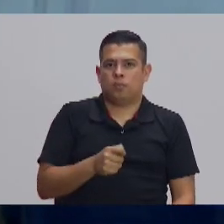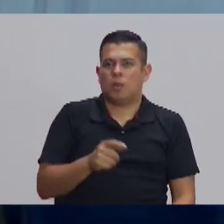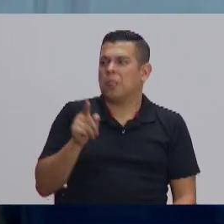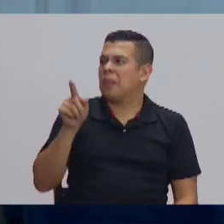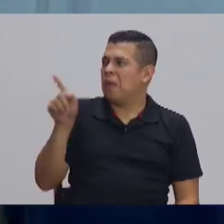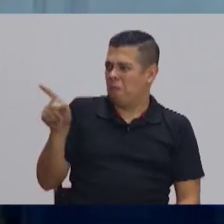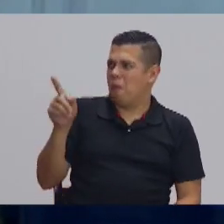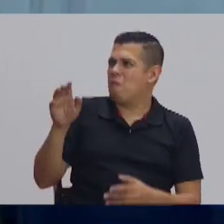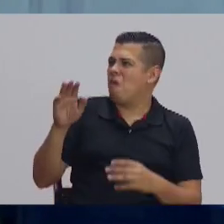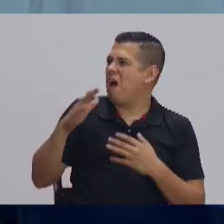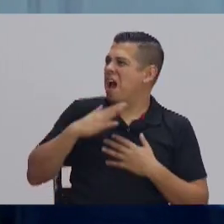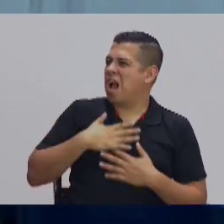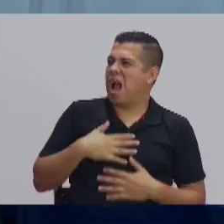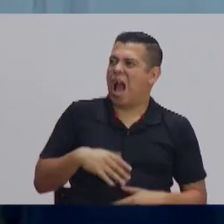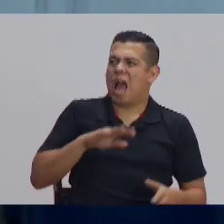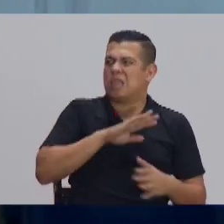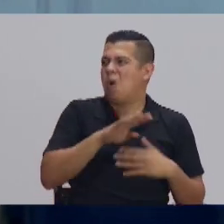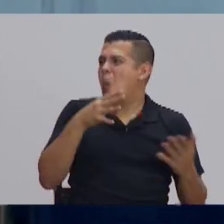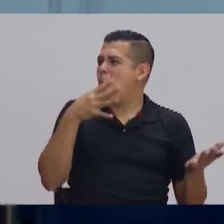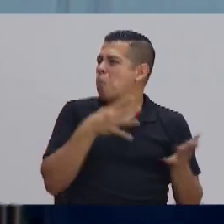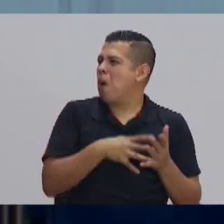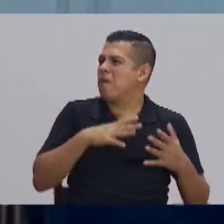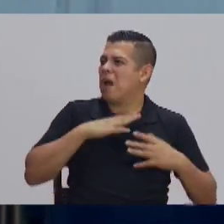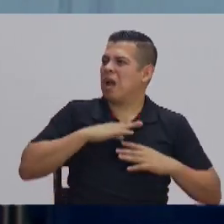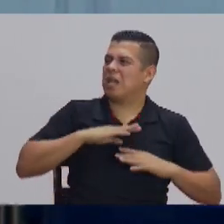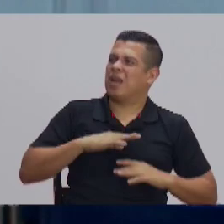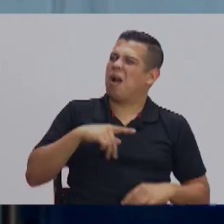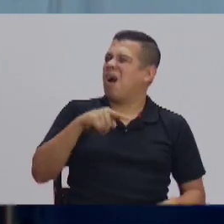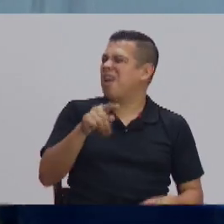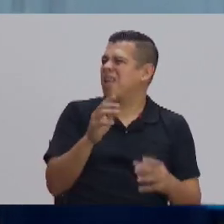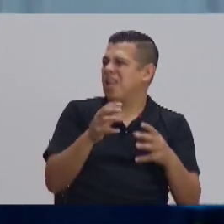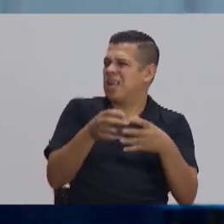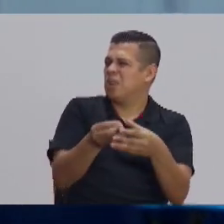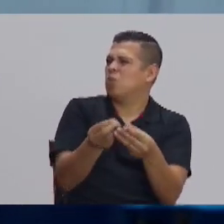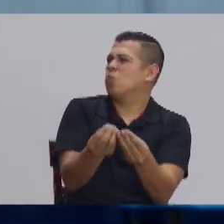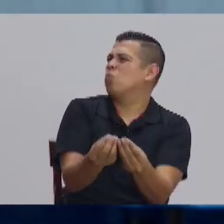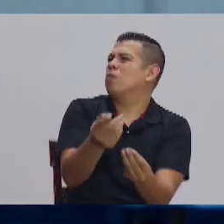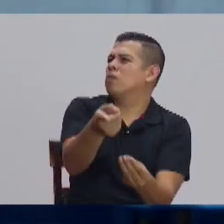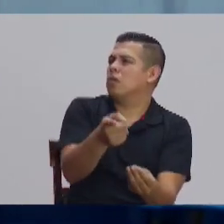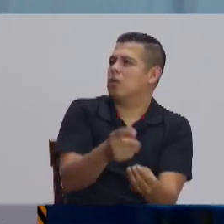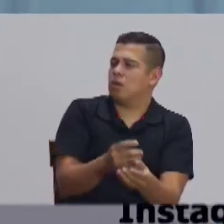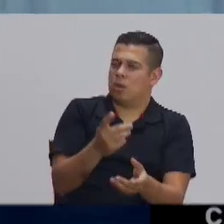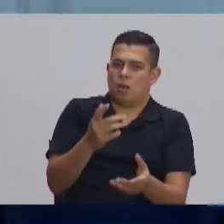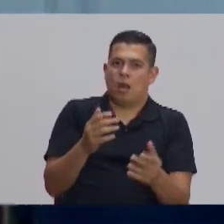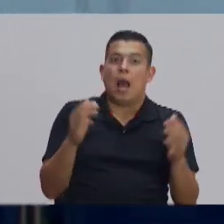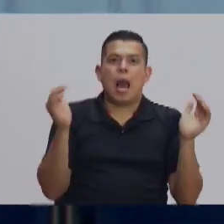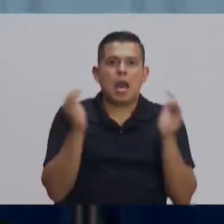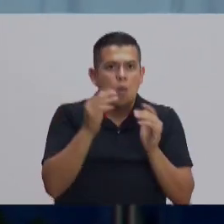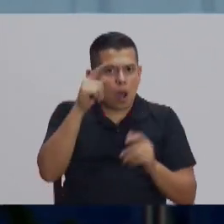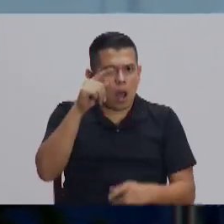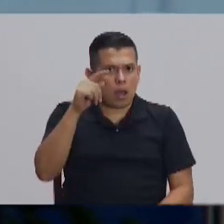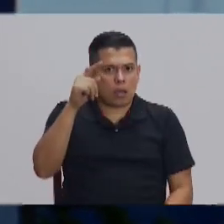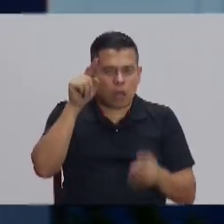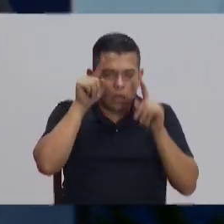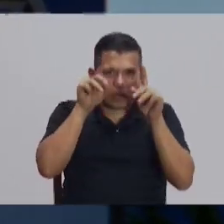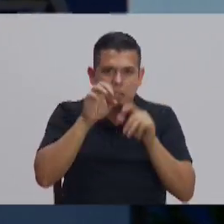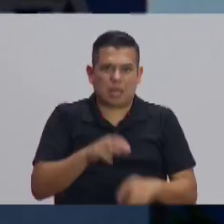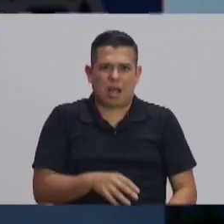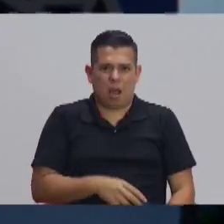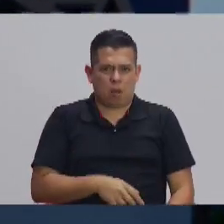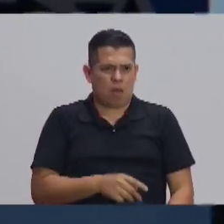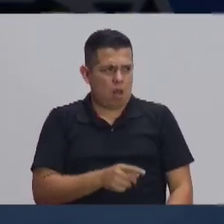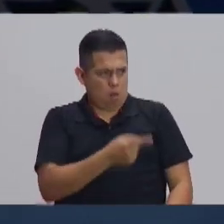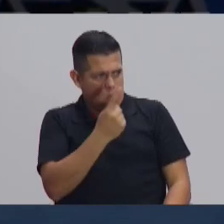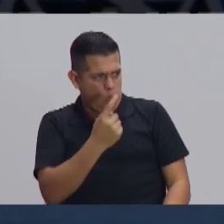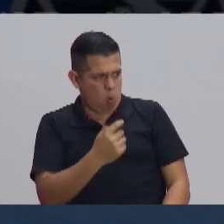tigges a todo el pueblo yendo ahí pues si el pueblo chiquito se asiste y se satanás y voy